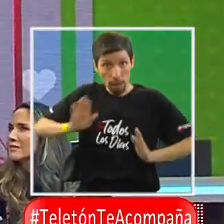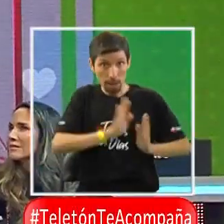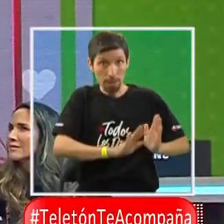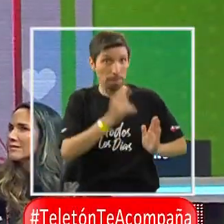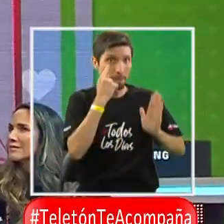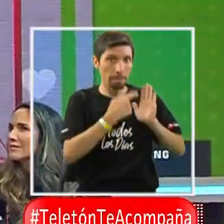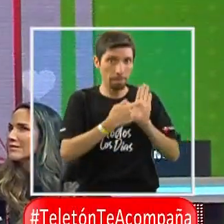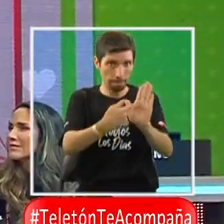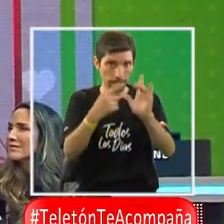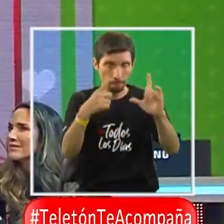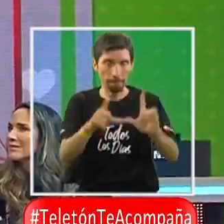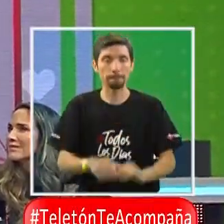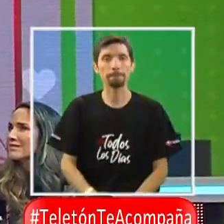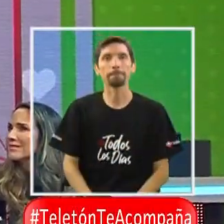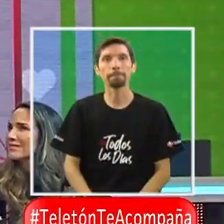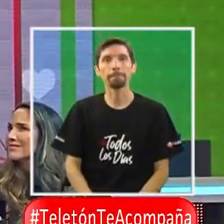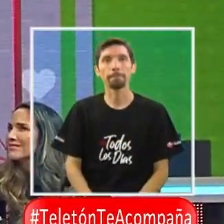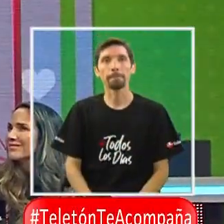verlo.